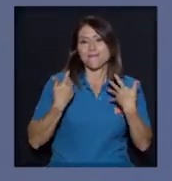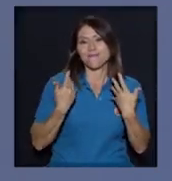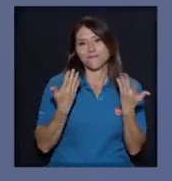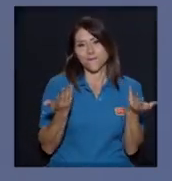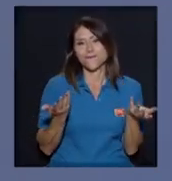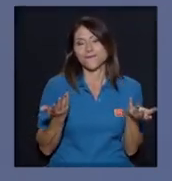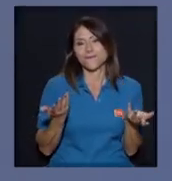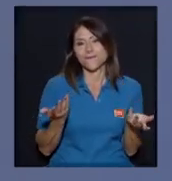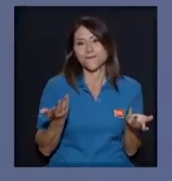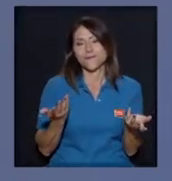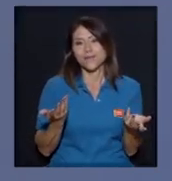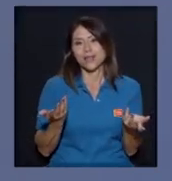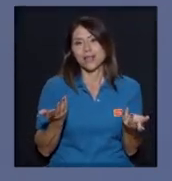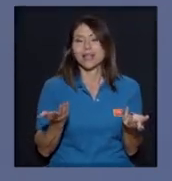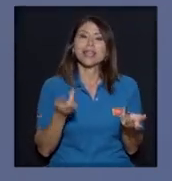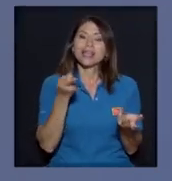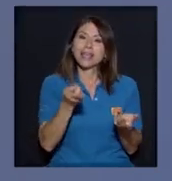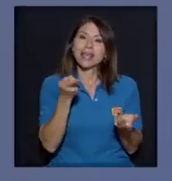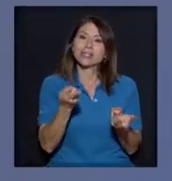tiene